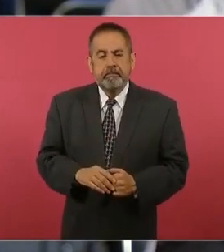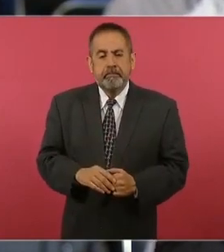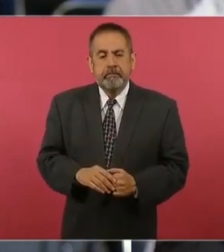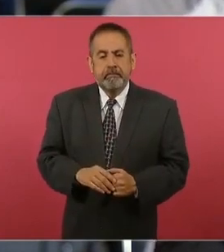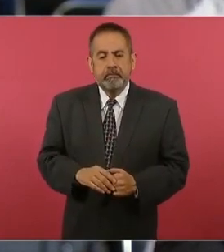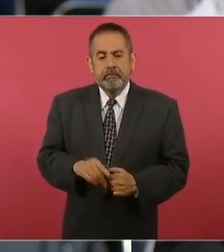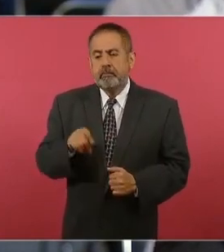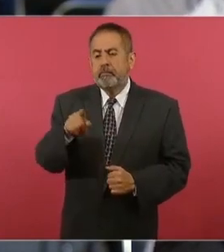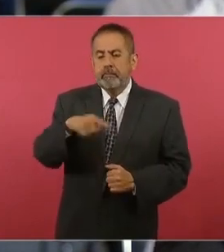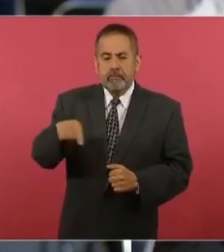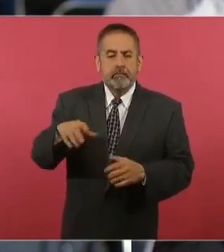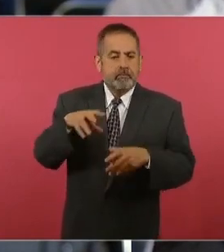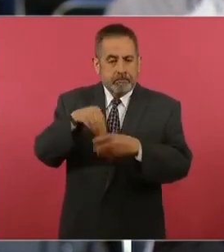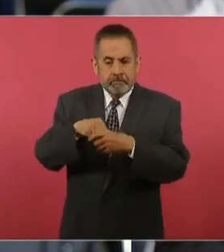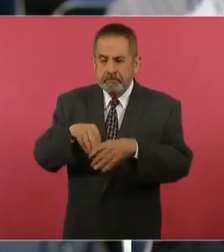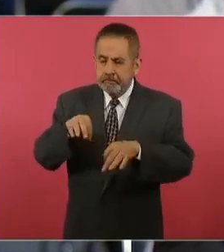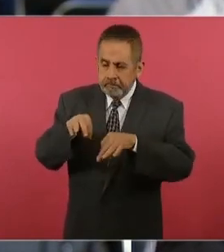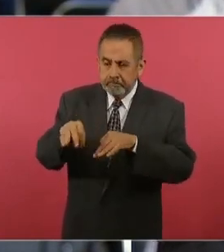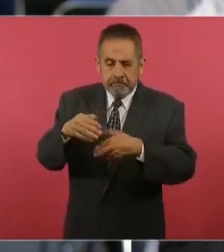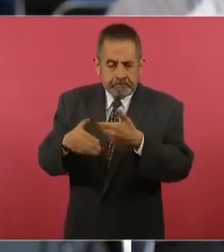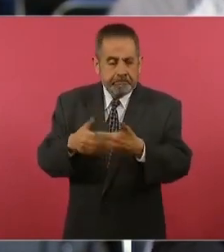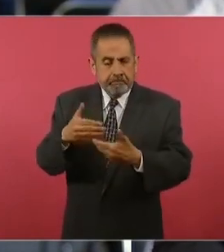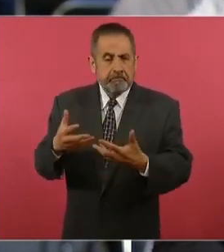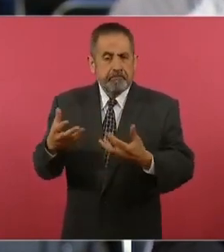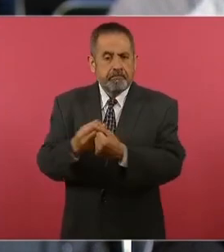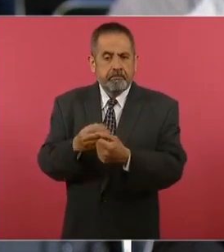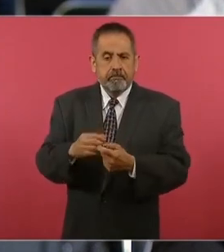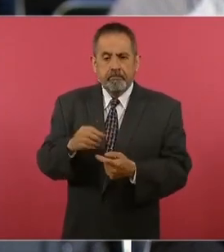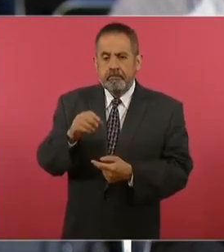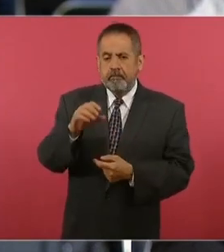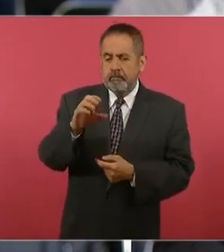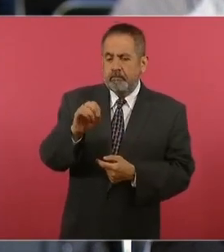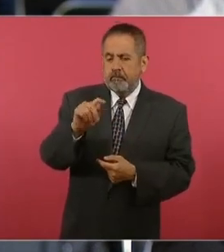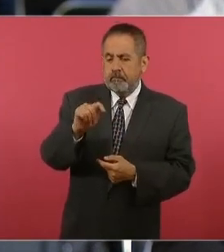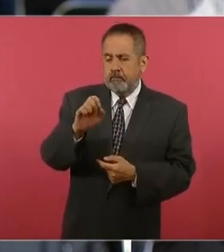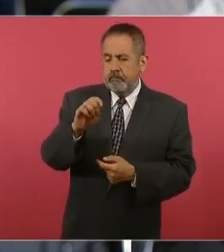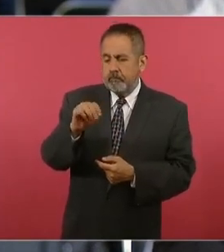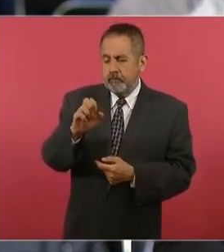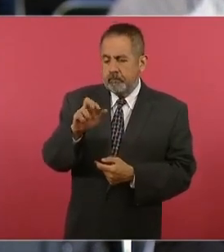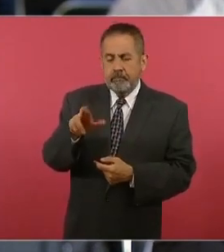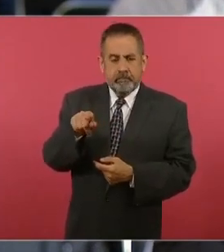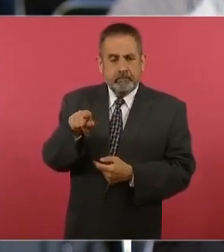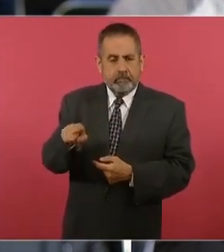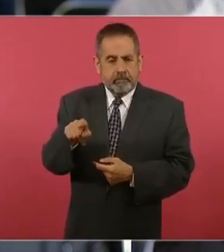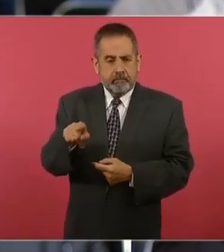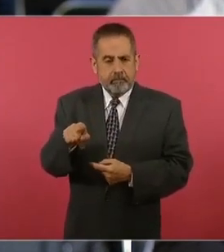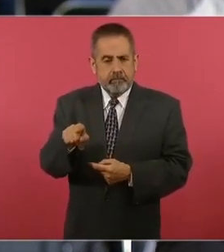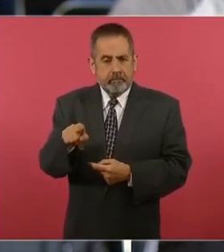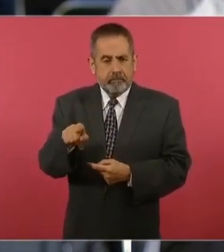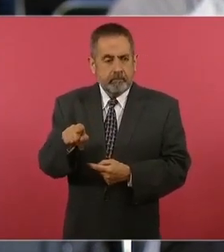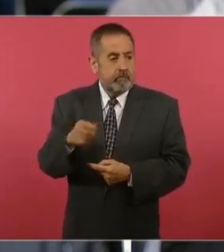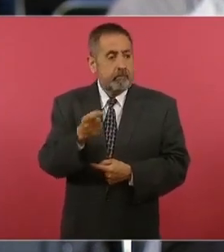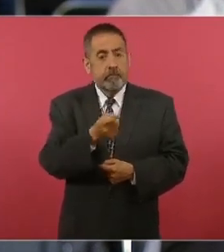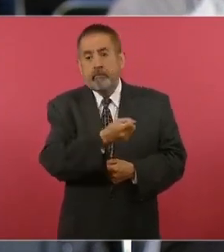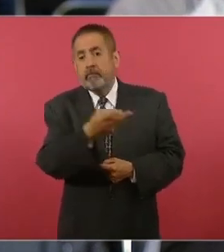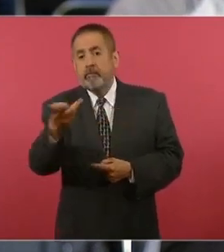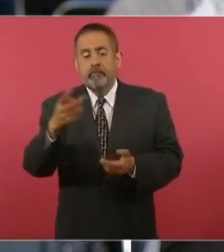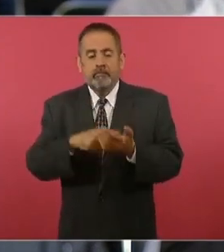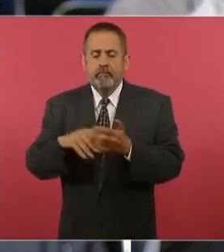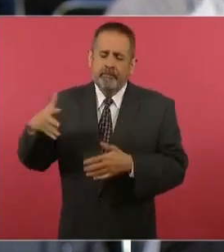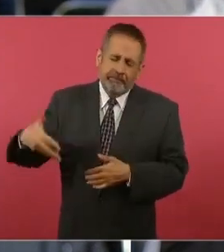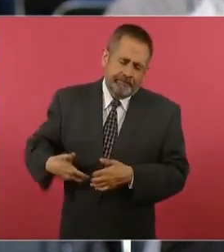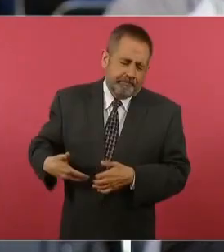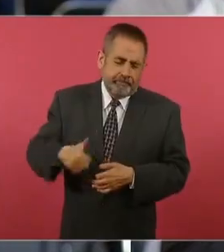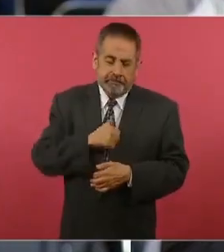son trabajadores, fueron trabajadores de Cotemar y más de una decena de heridos.